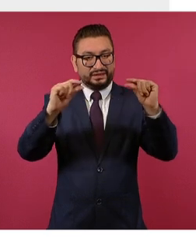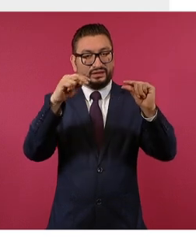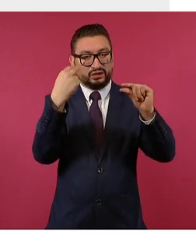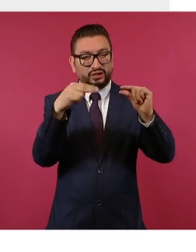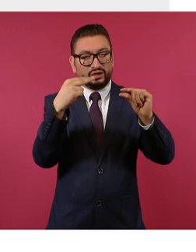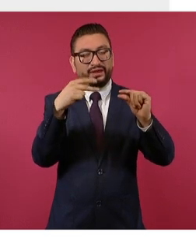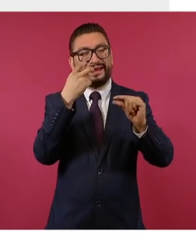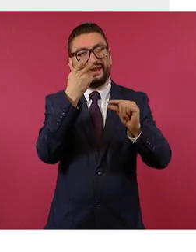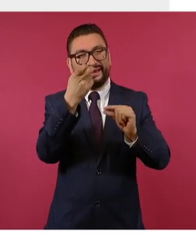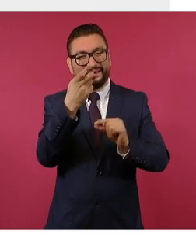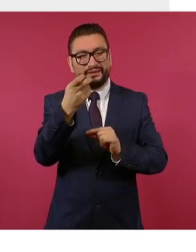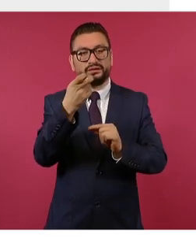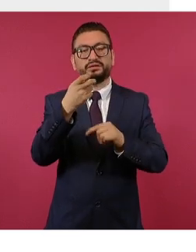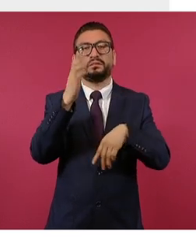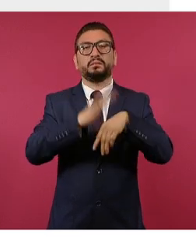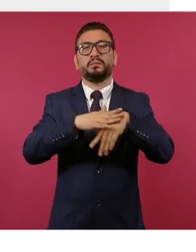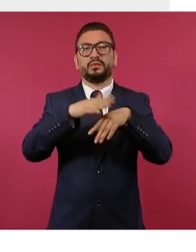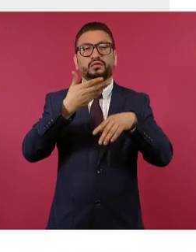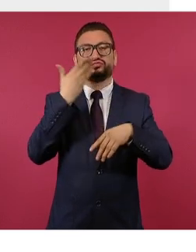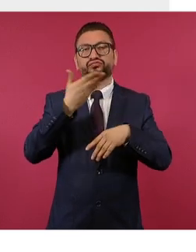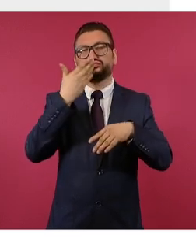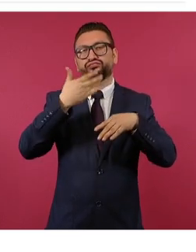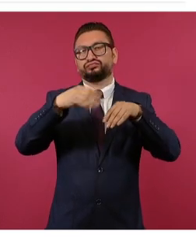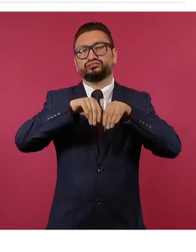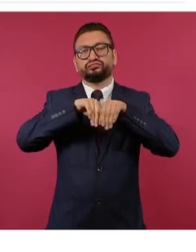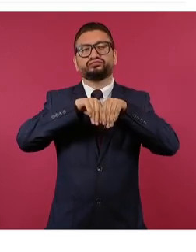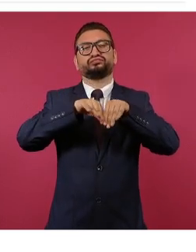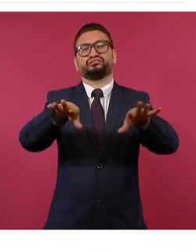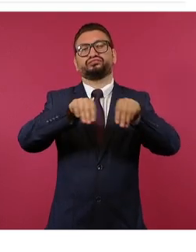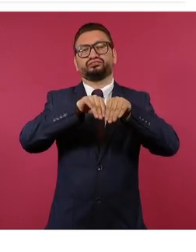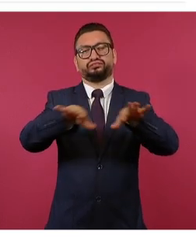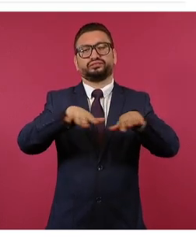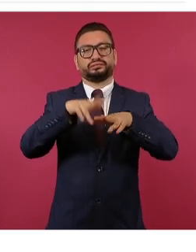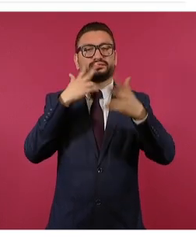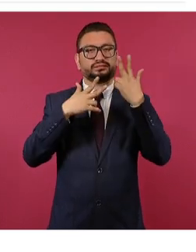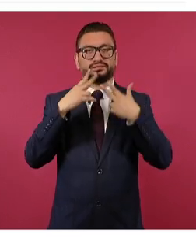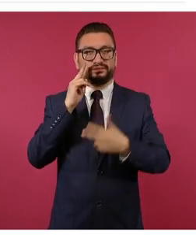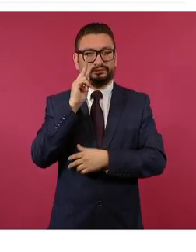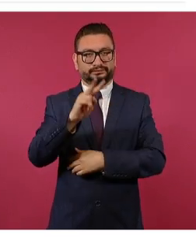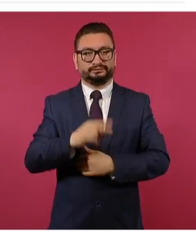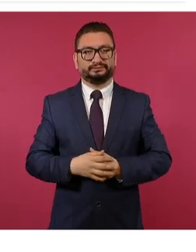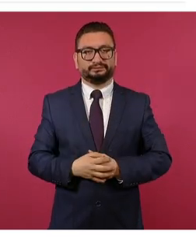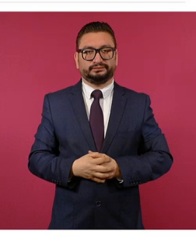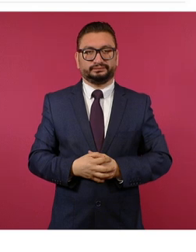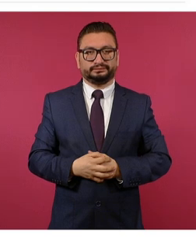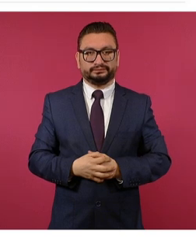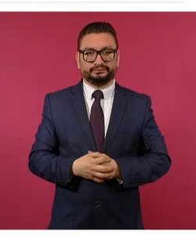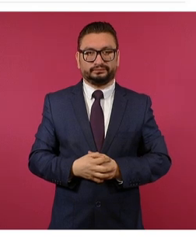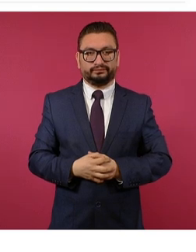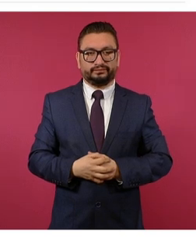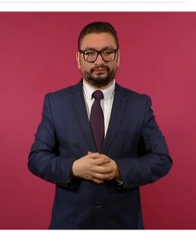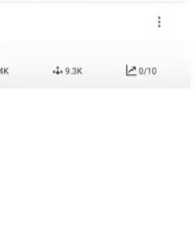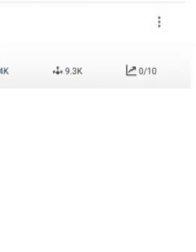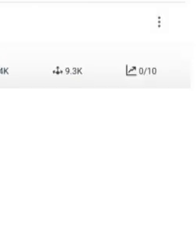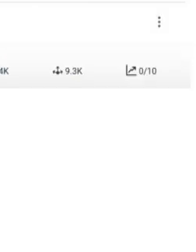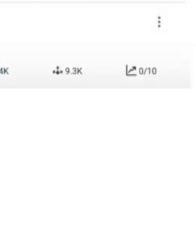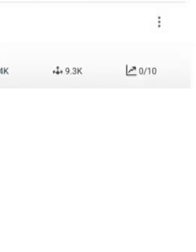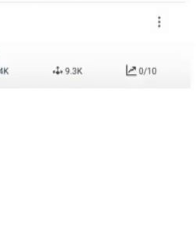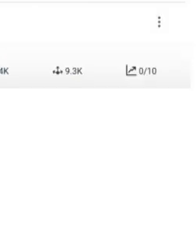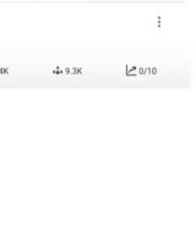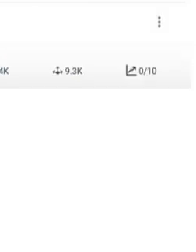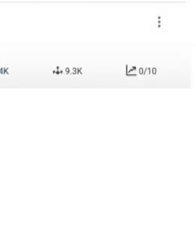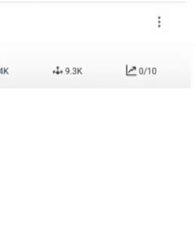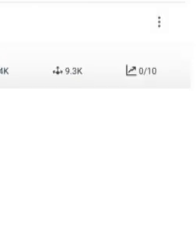de las principales que difunde mensajes, mentiras y ataques contra la presidenta electa